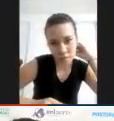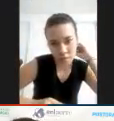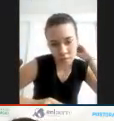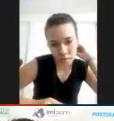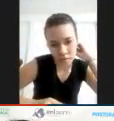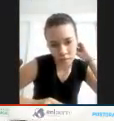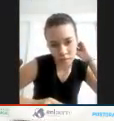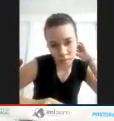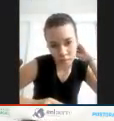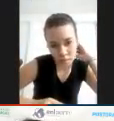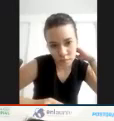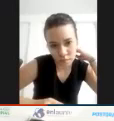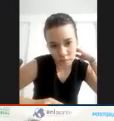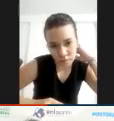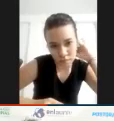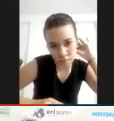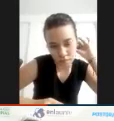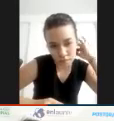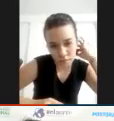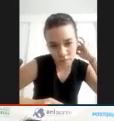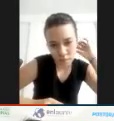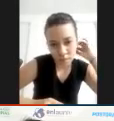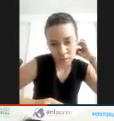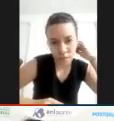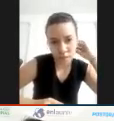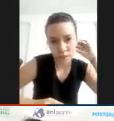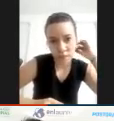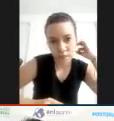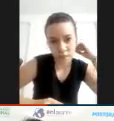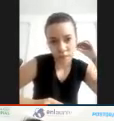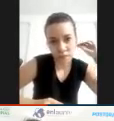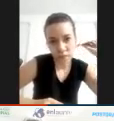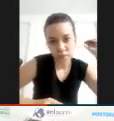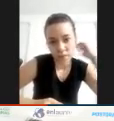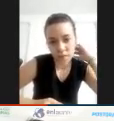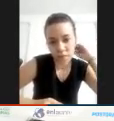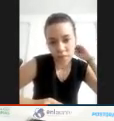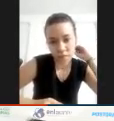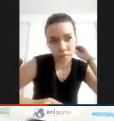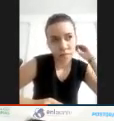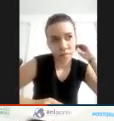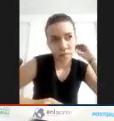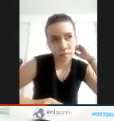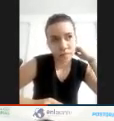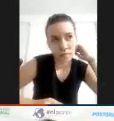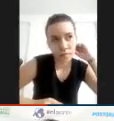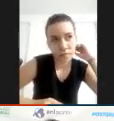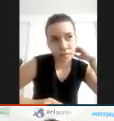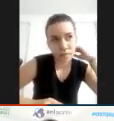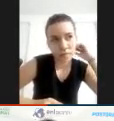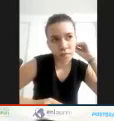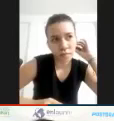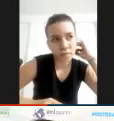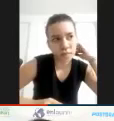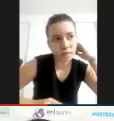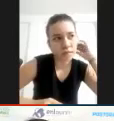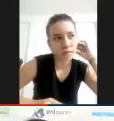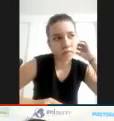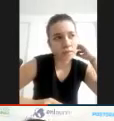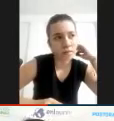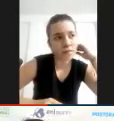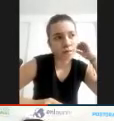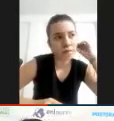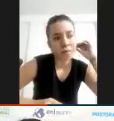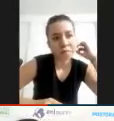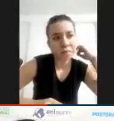eso. De igual manera, ese concepto de fe, de esa definición principal, lo podemos traspolar, lo podemos llevar al punto de